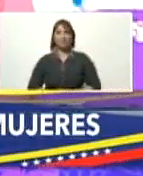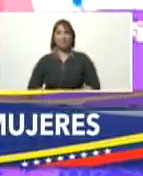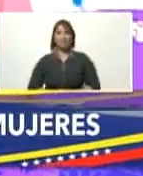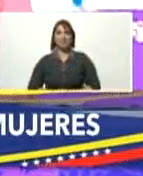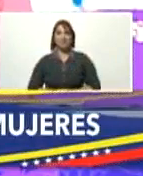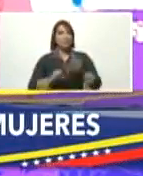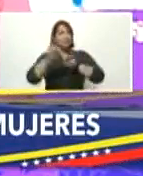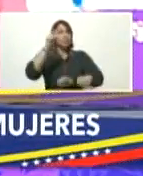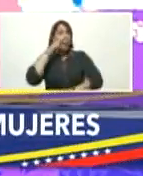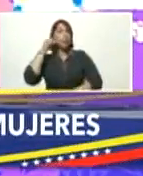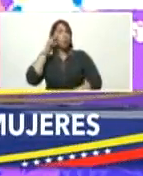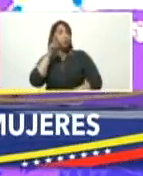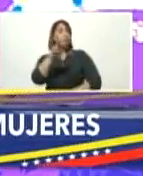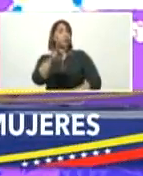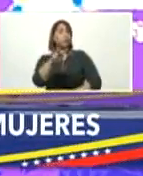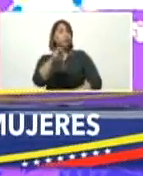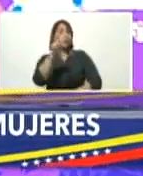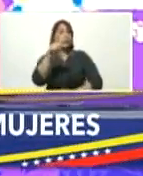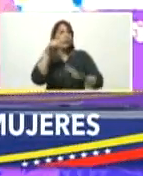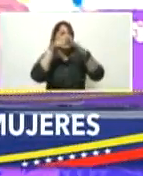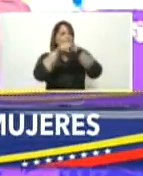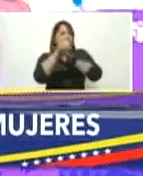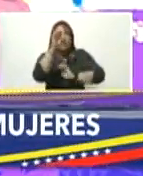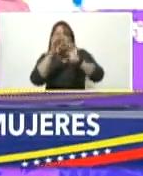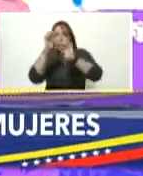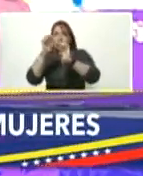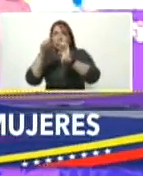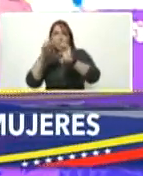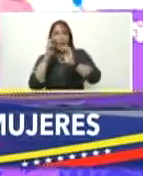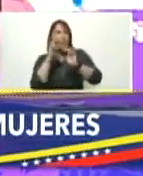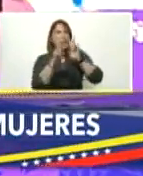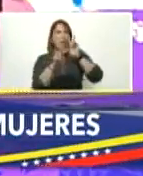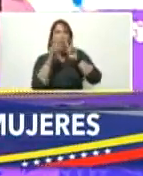Super bigote tiene visión biónica también. Y